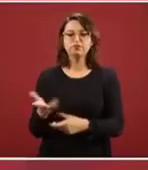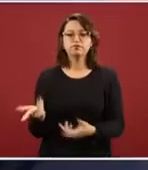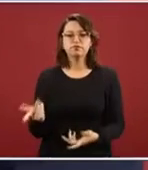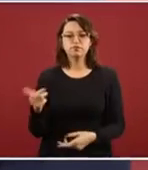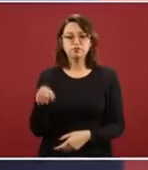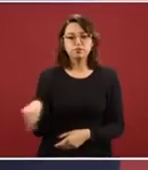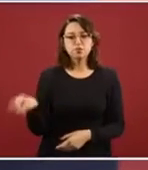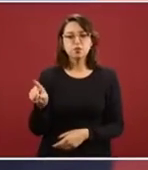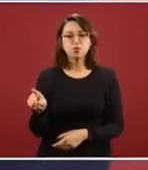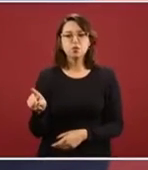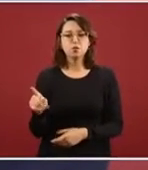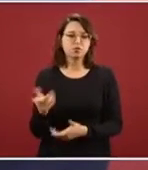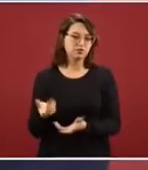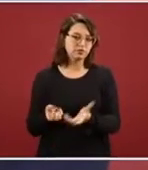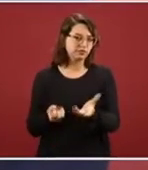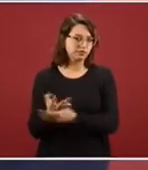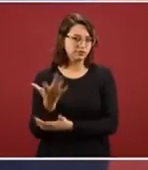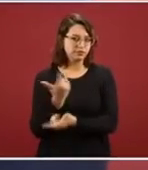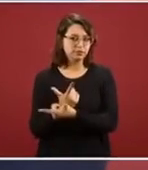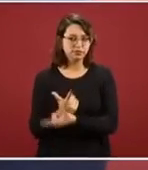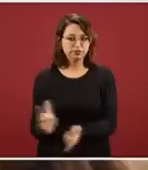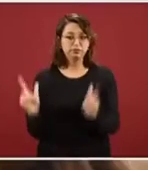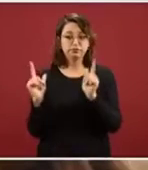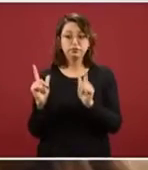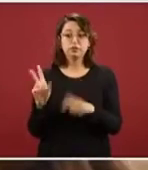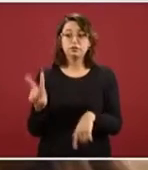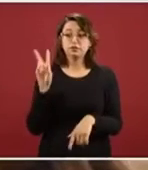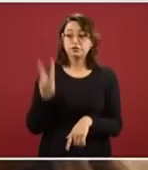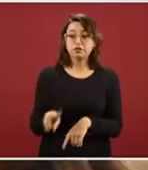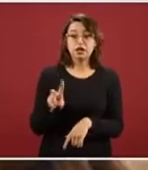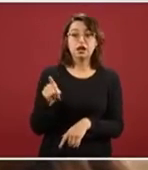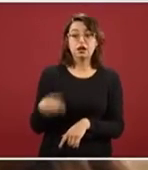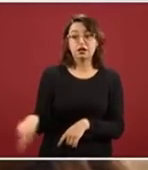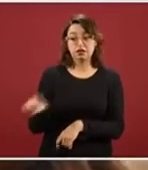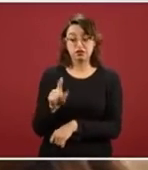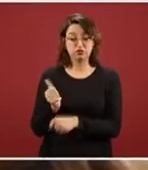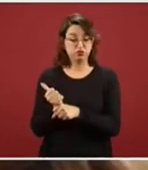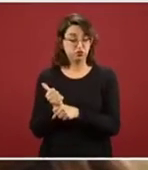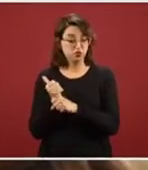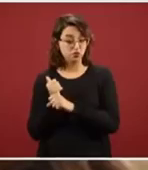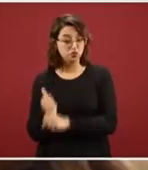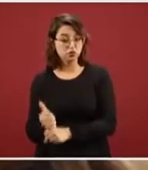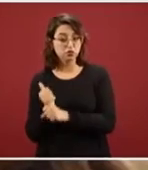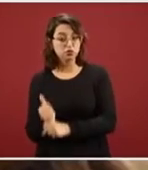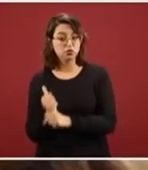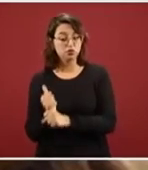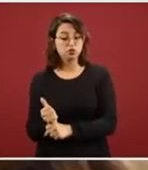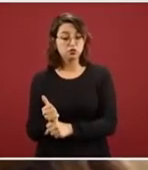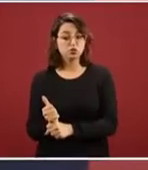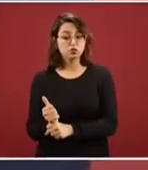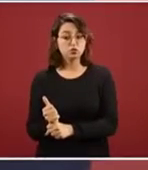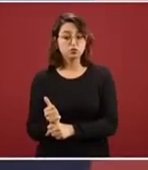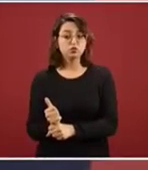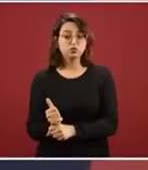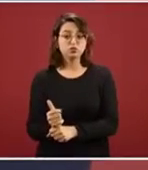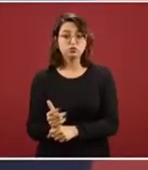puedan quedar en libertad si fueron víctimas de